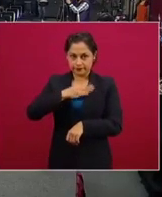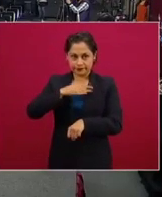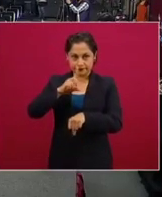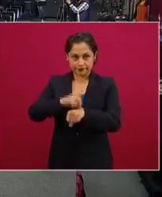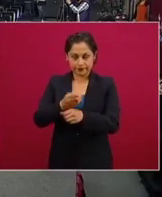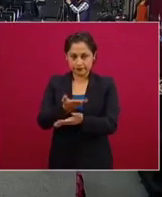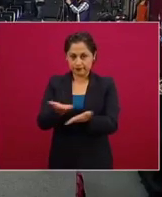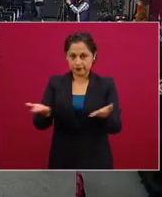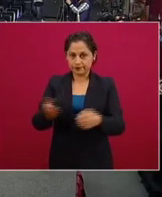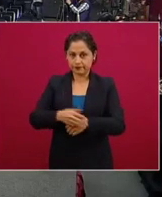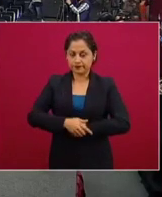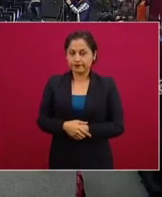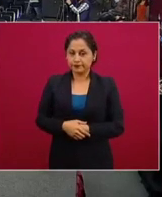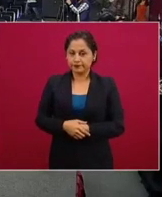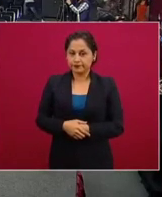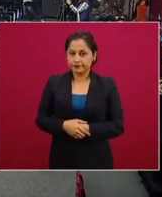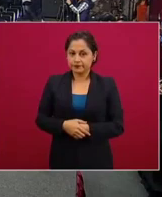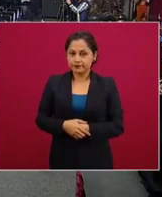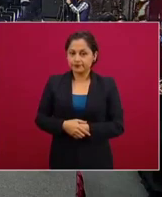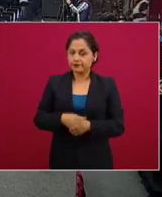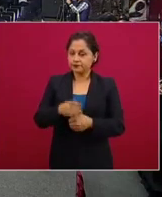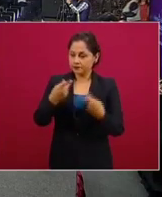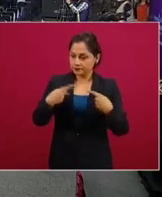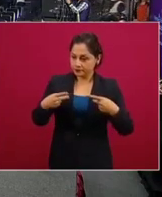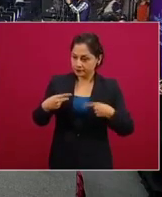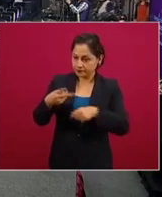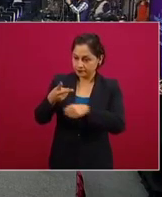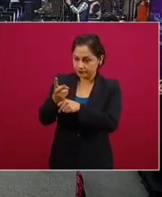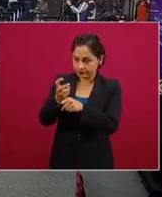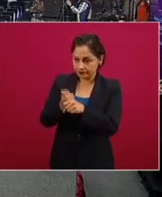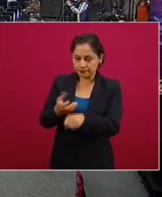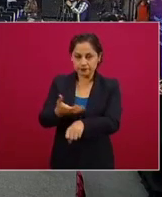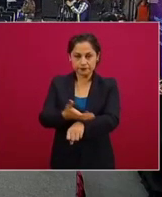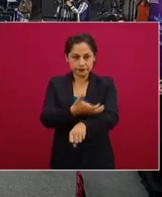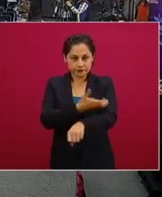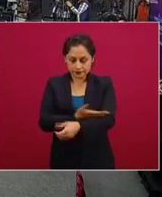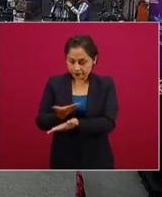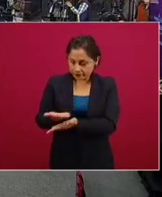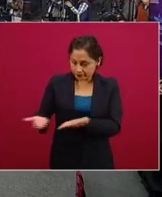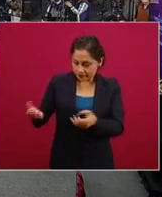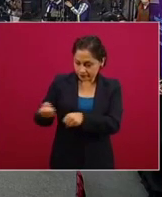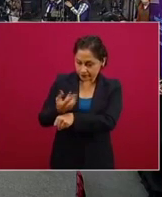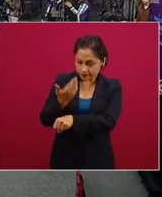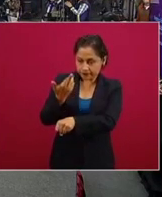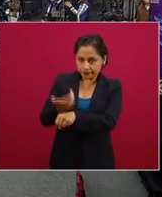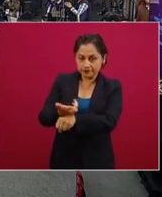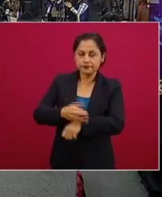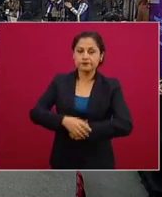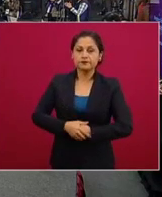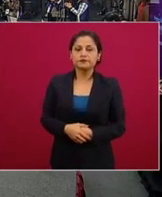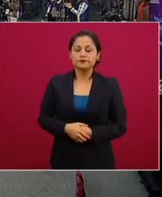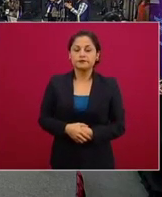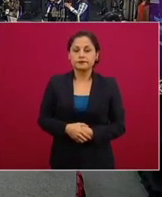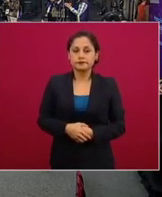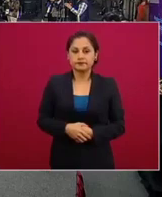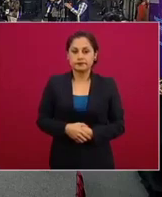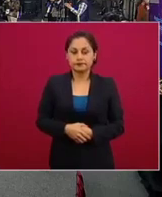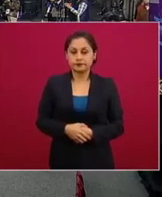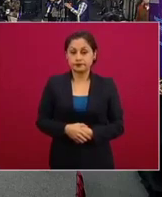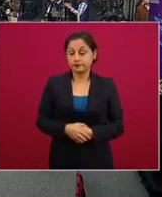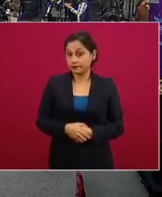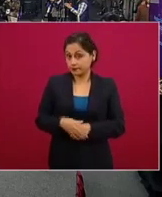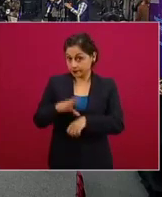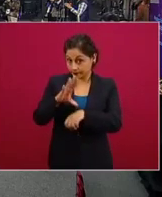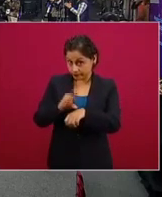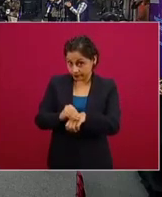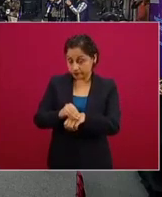días a los invitados, colegas, señores secretarios. Bueno, si me permiten, en primer